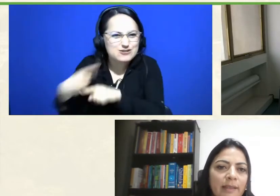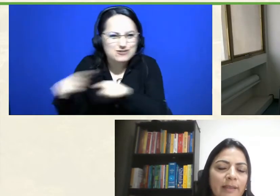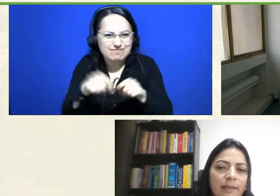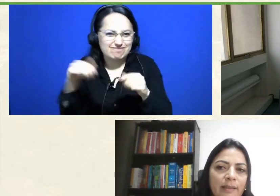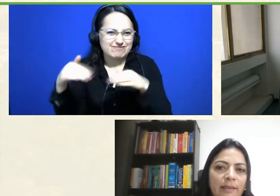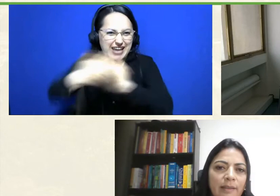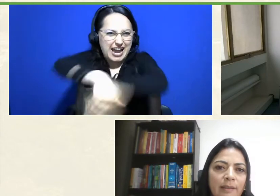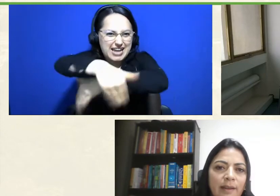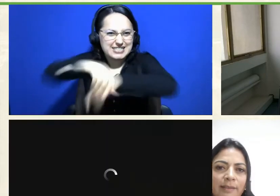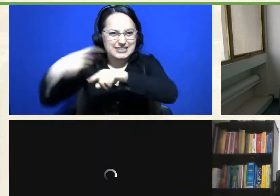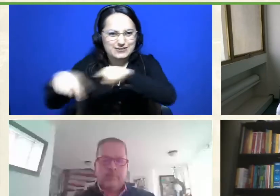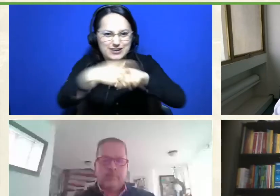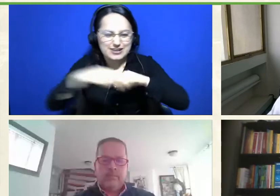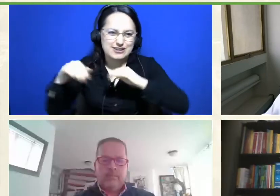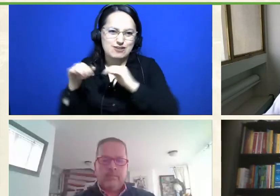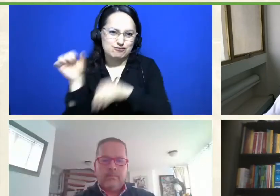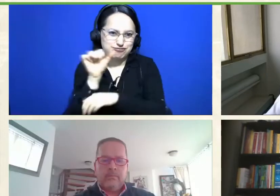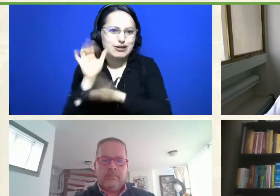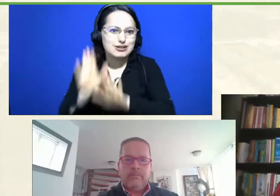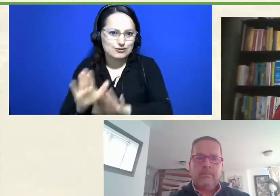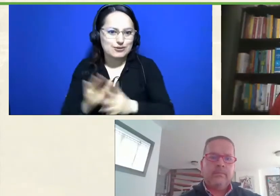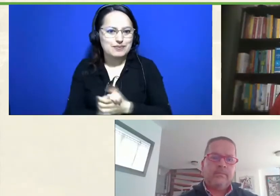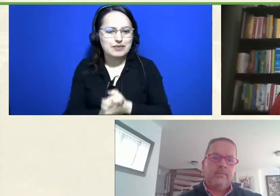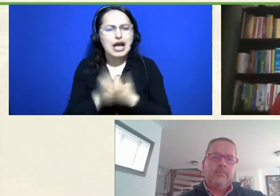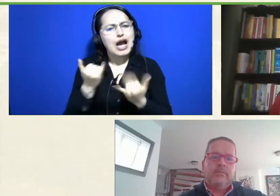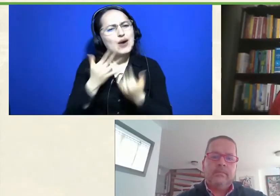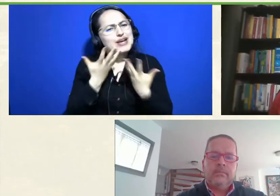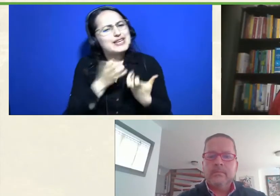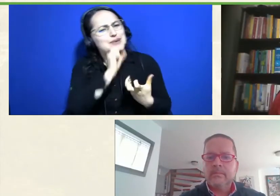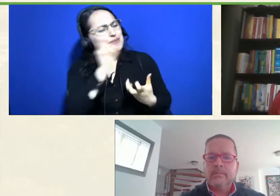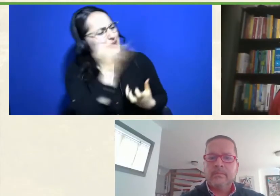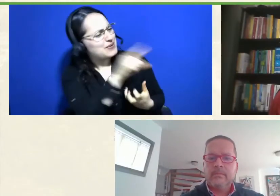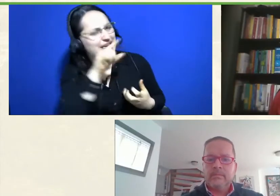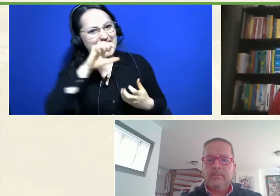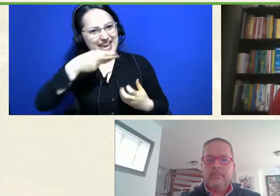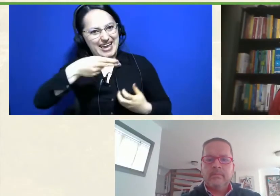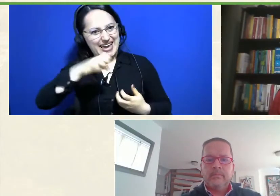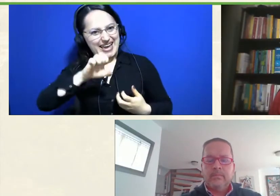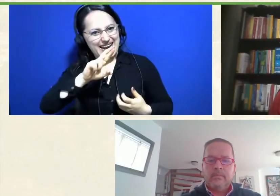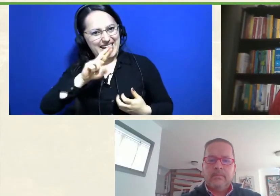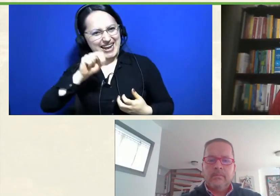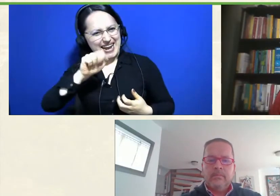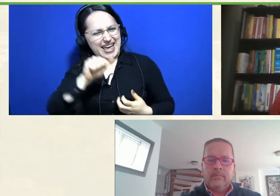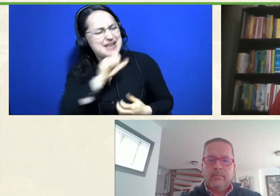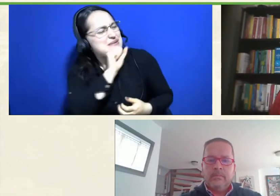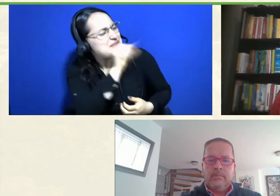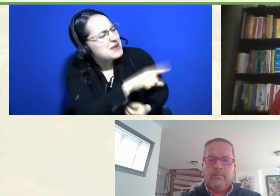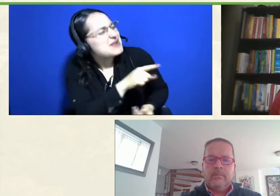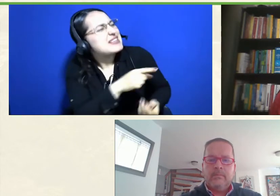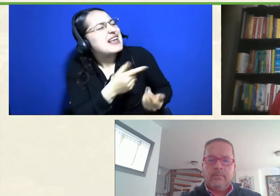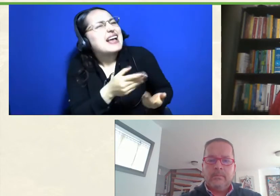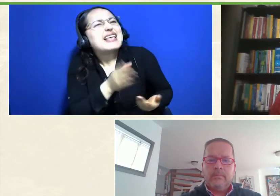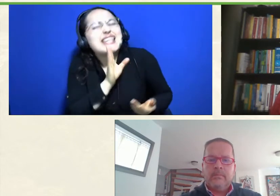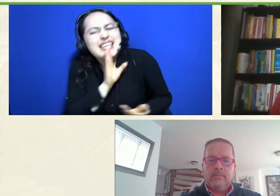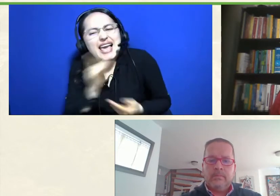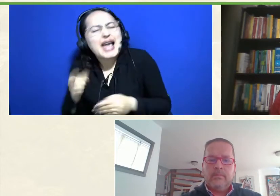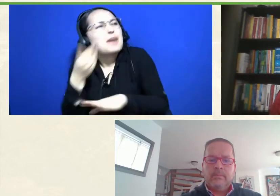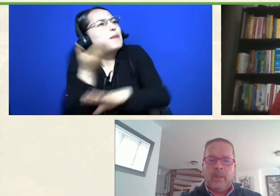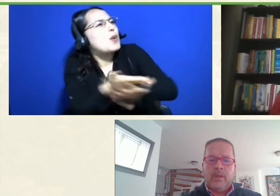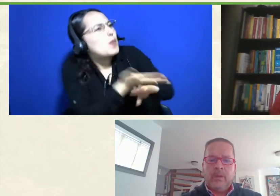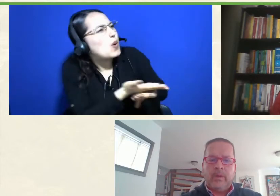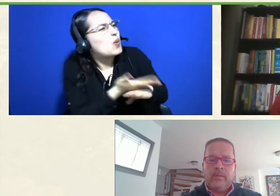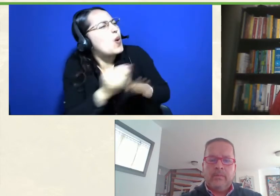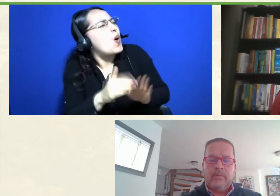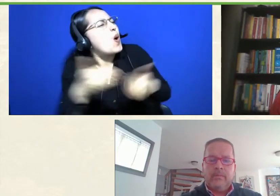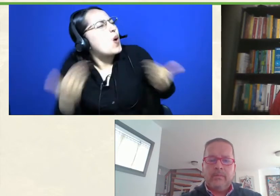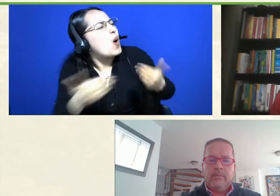Hernán, que hace parte de este equipo de trabajo, ¿cómo y quiénes son los que pueden postular este tipo de proyectos? Para